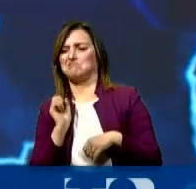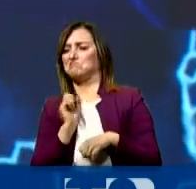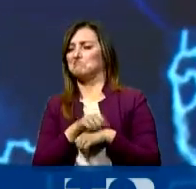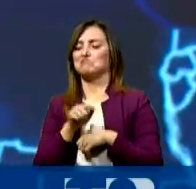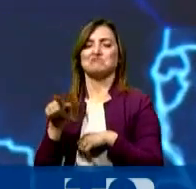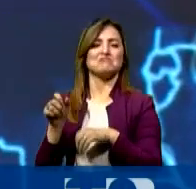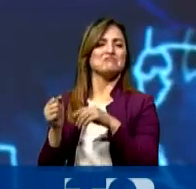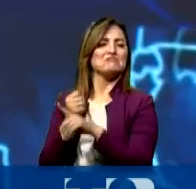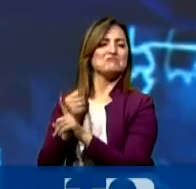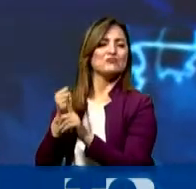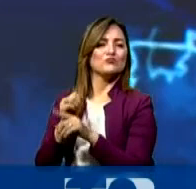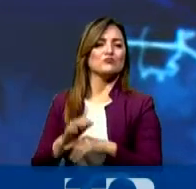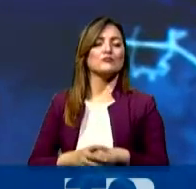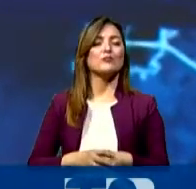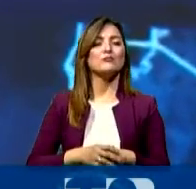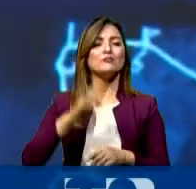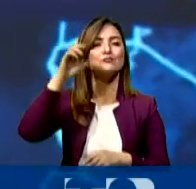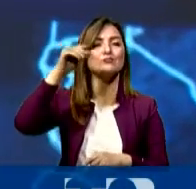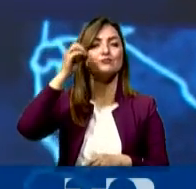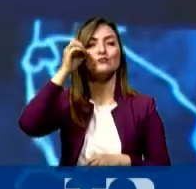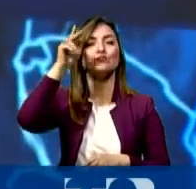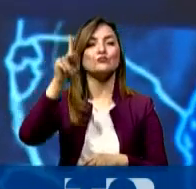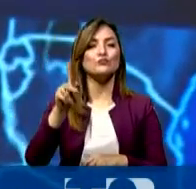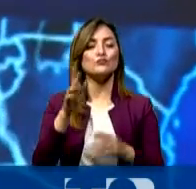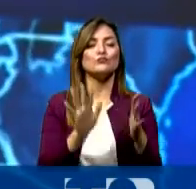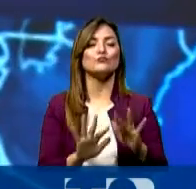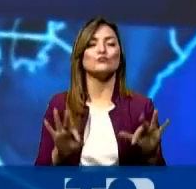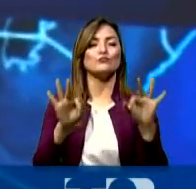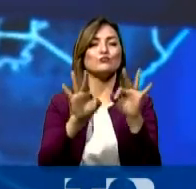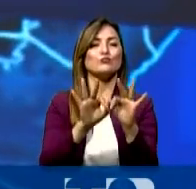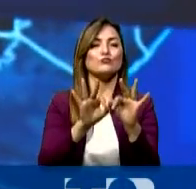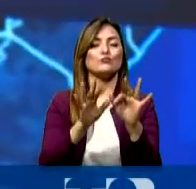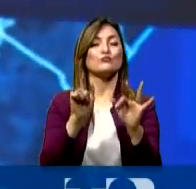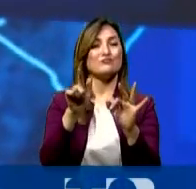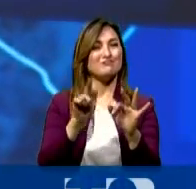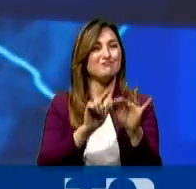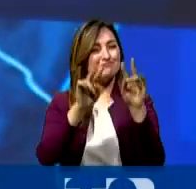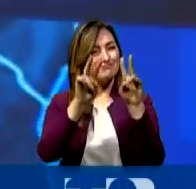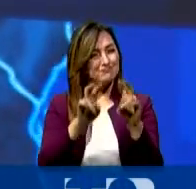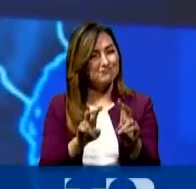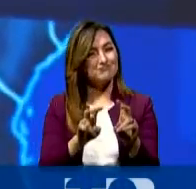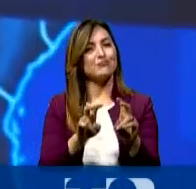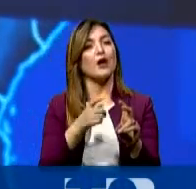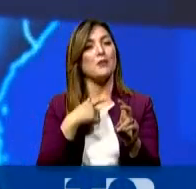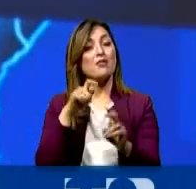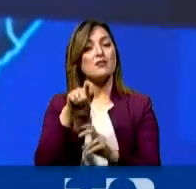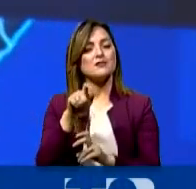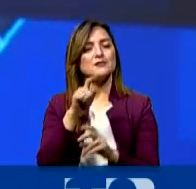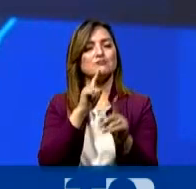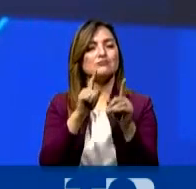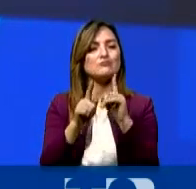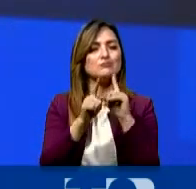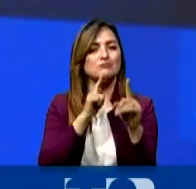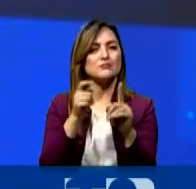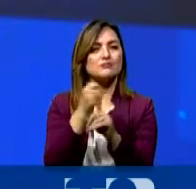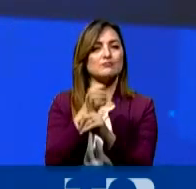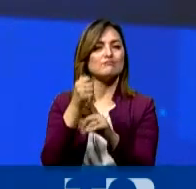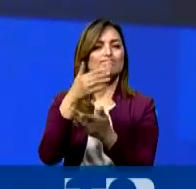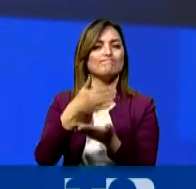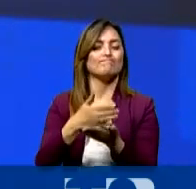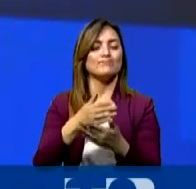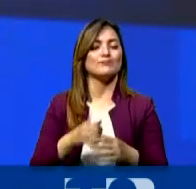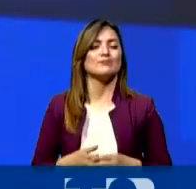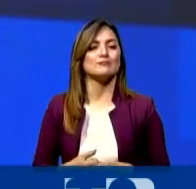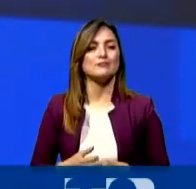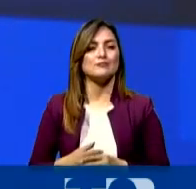desde el punto de vista del gobierno es importante es resaltar estos elementos es resaltar la necesidad del diálogo y no de la violencia y